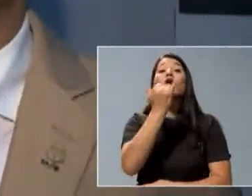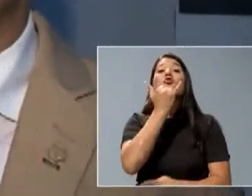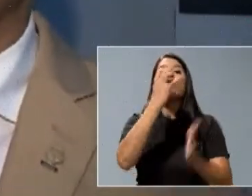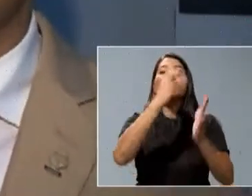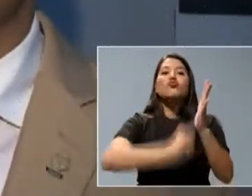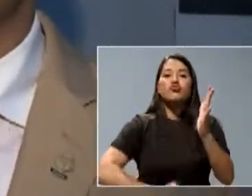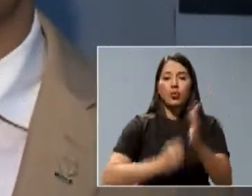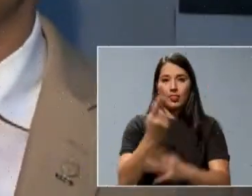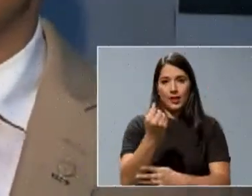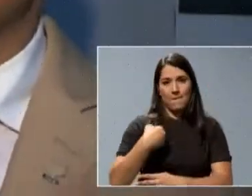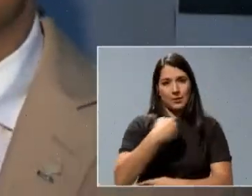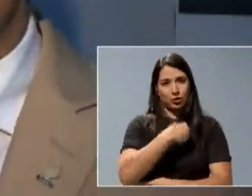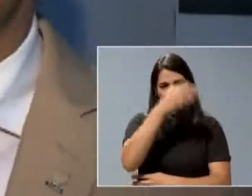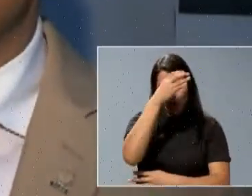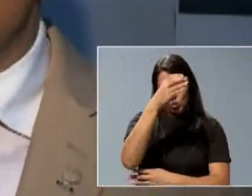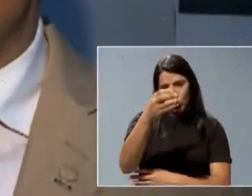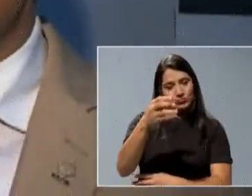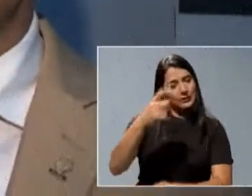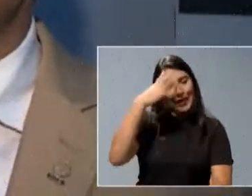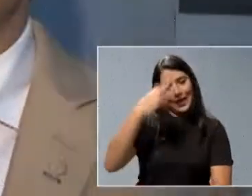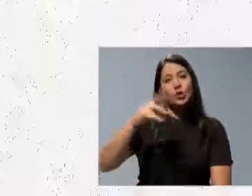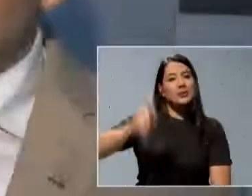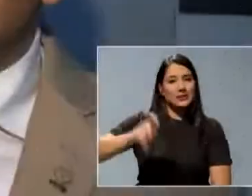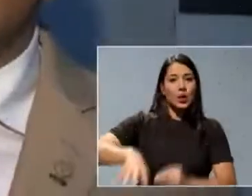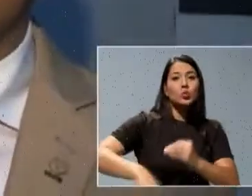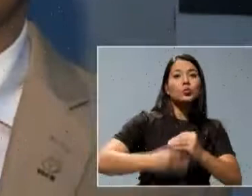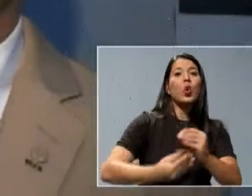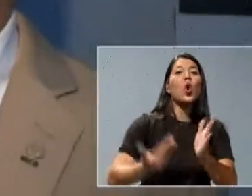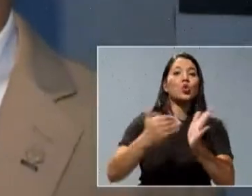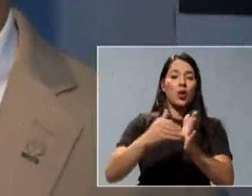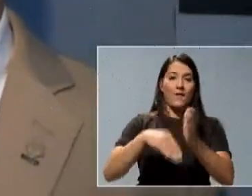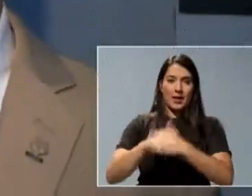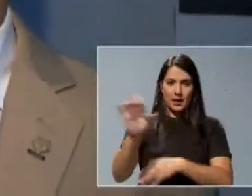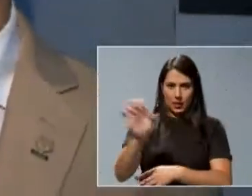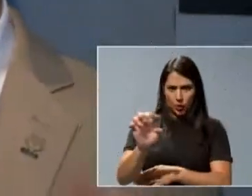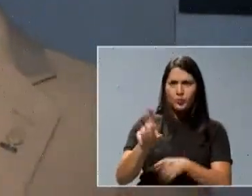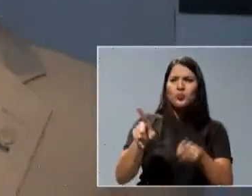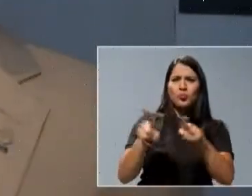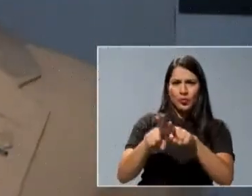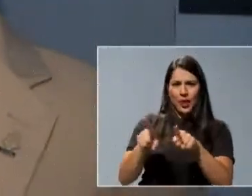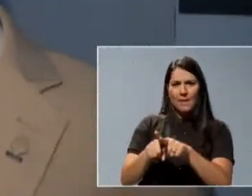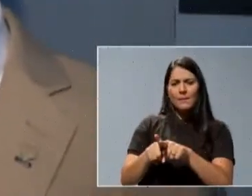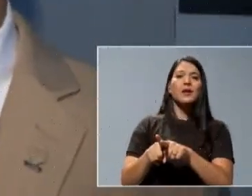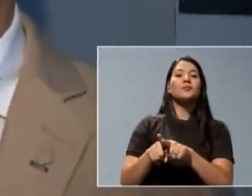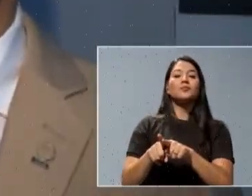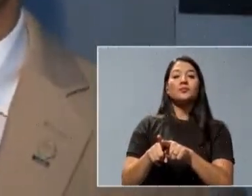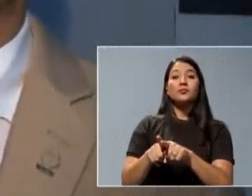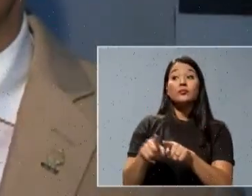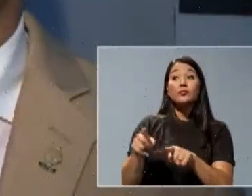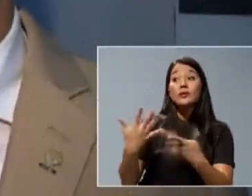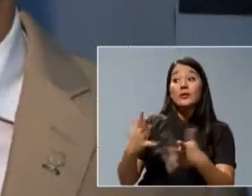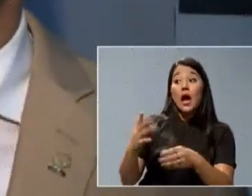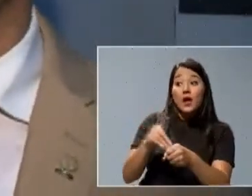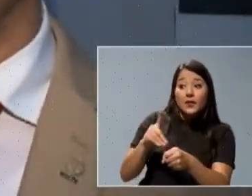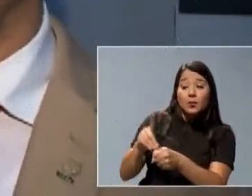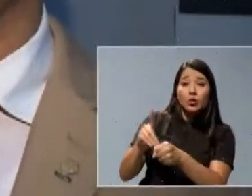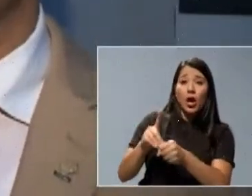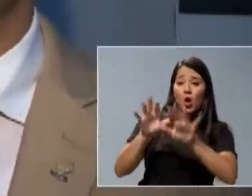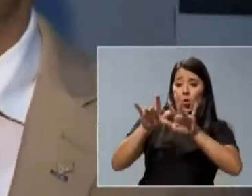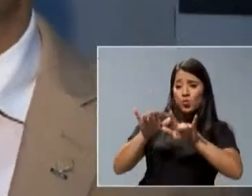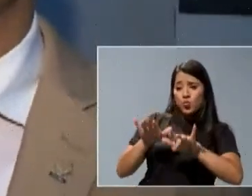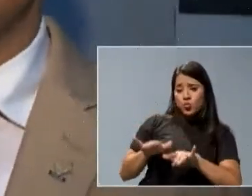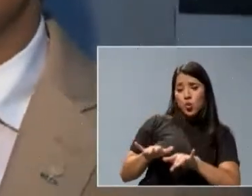razón creo que es necesario retribuírselo nuevamente. Existe también un informe de minoría donde solicita la corrección. Lo veo muy difícil poderlo